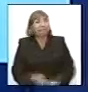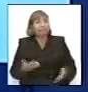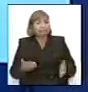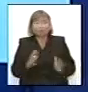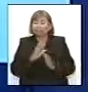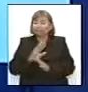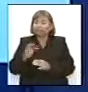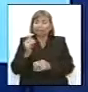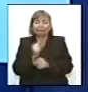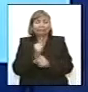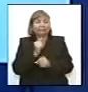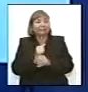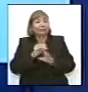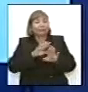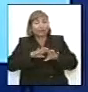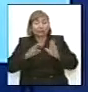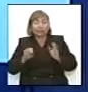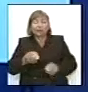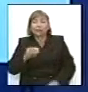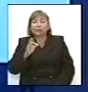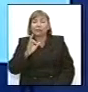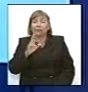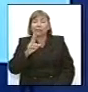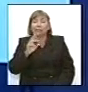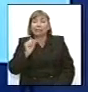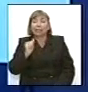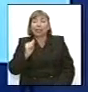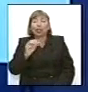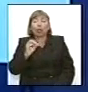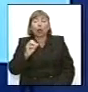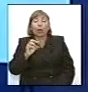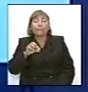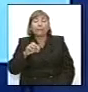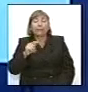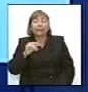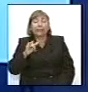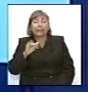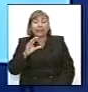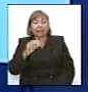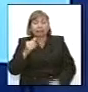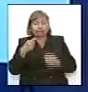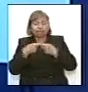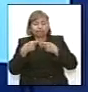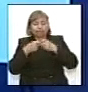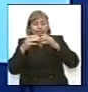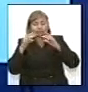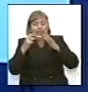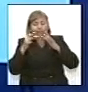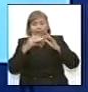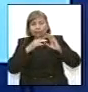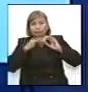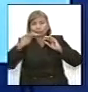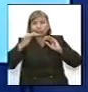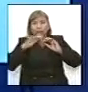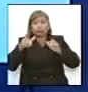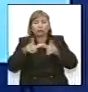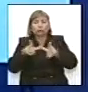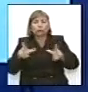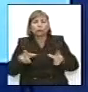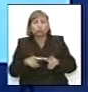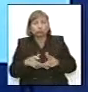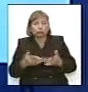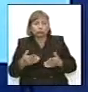Y durante la mesa de trabajo sobre la fibra óptica y conectividad en el país, se dio cuenta de la brecha digital que existe en las zonas